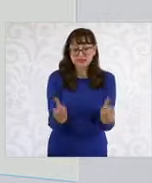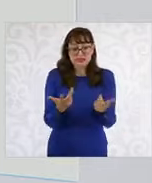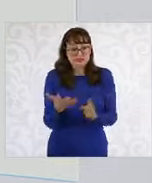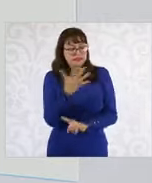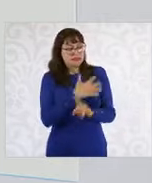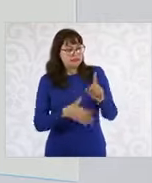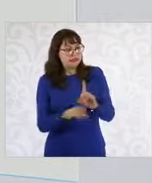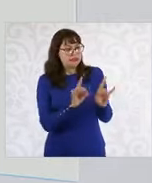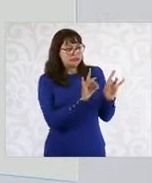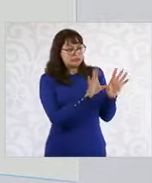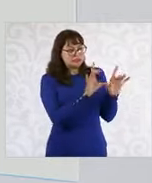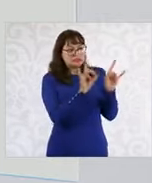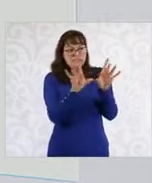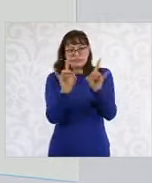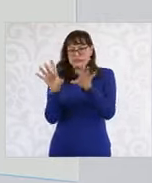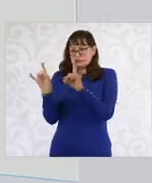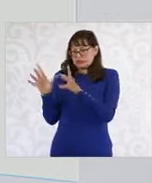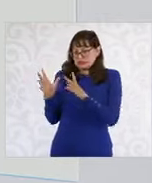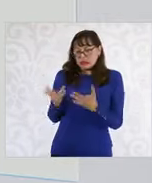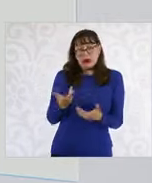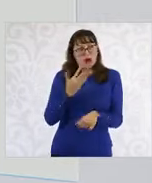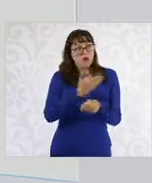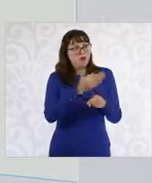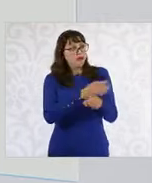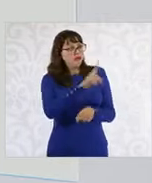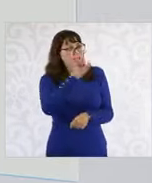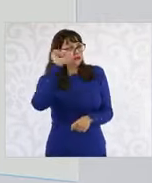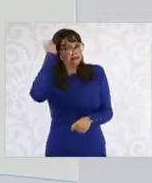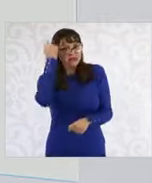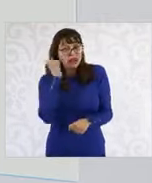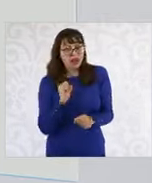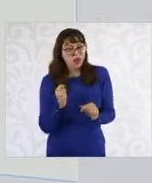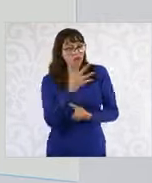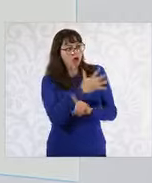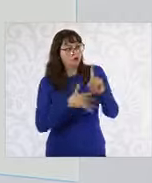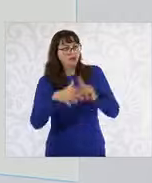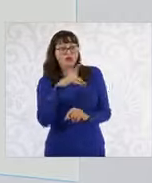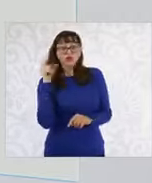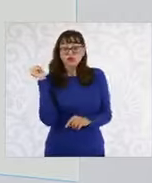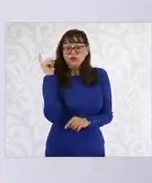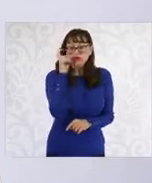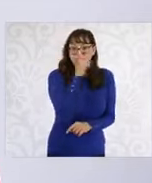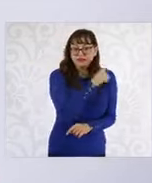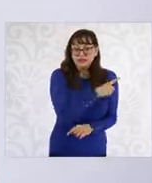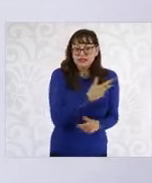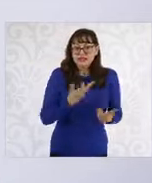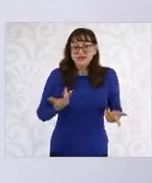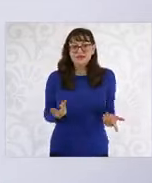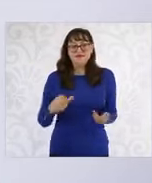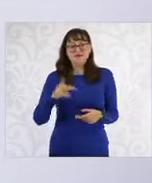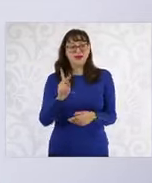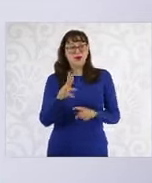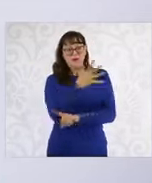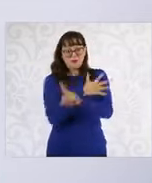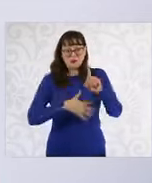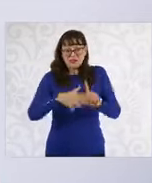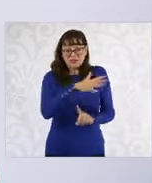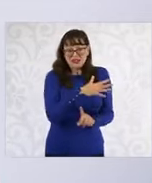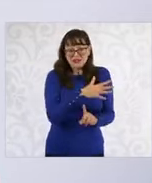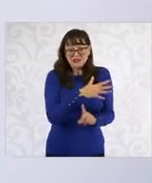circunstancias tan difíciles como las del estado de Sinaloa, que ni siquiera fueron provocadas por